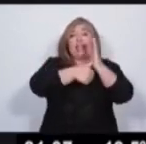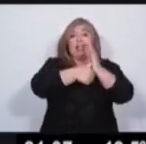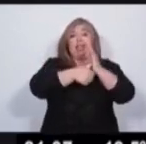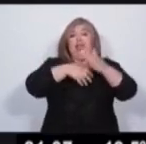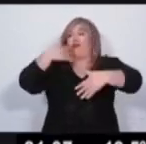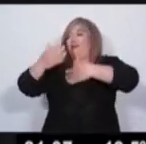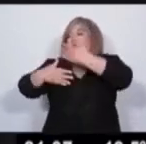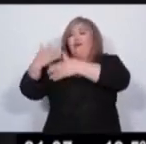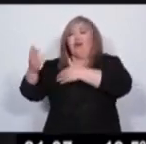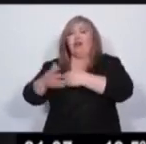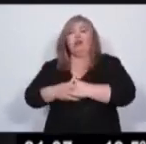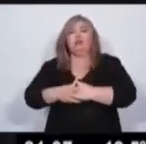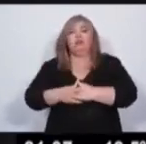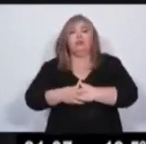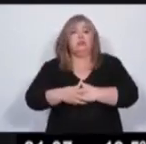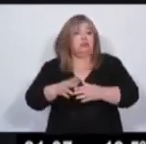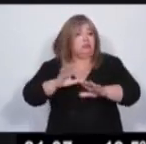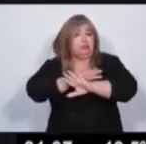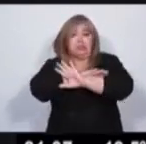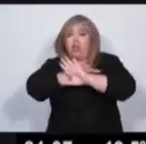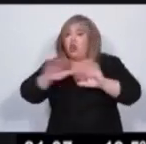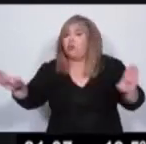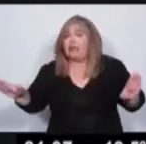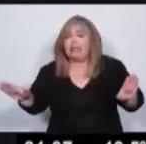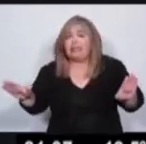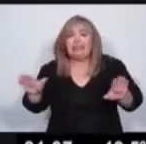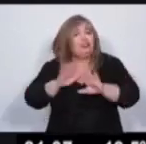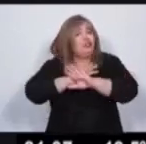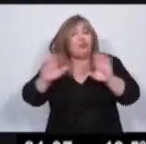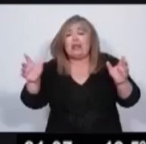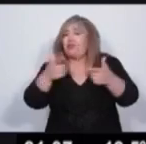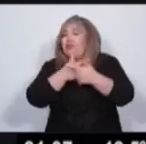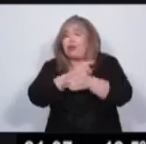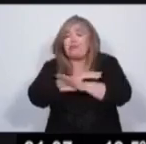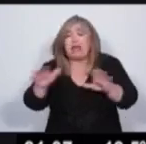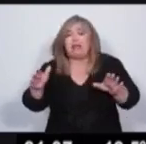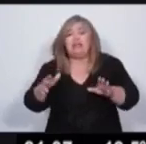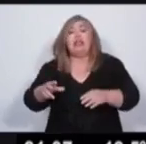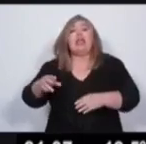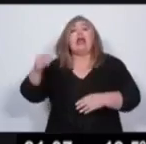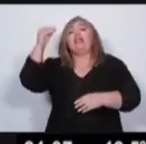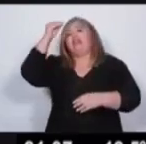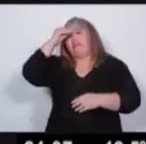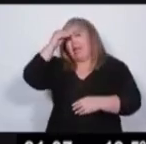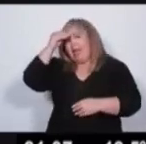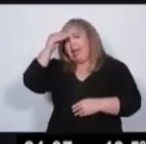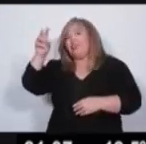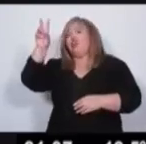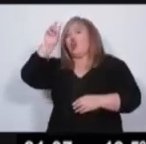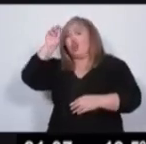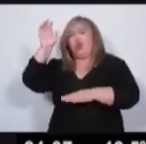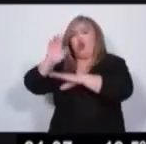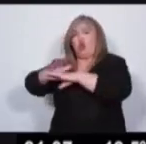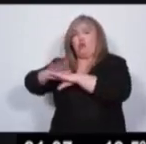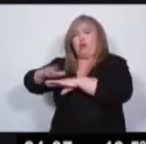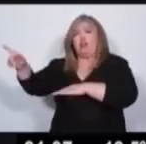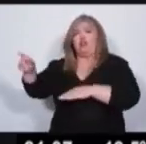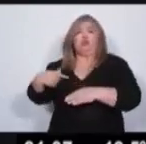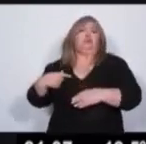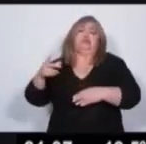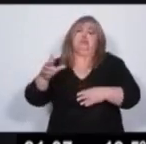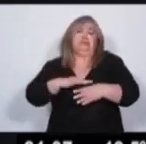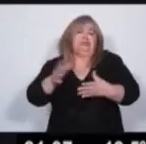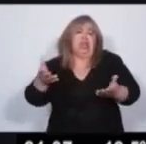Cornejo como de machi se encargaron de volver a la educación un modelo perverso culpan a los maestros de no trabajar